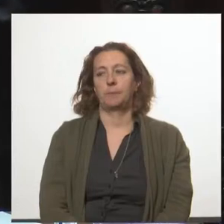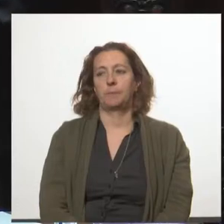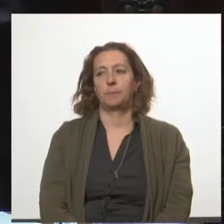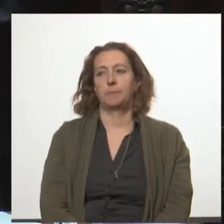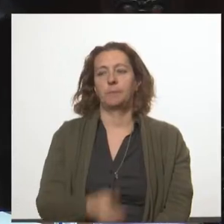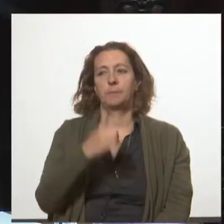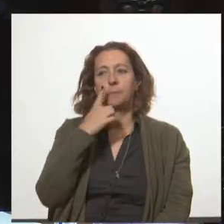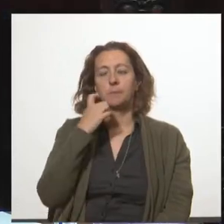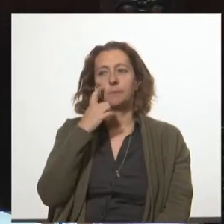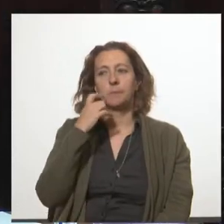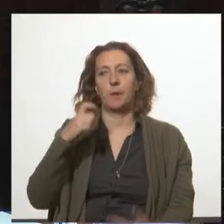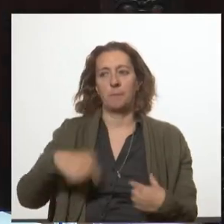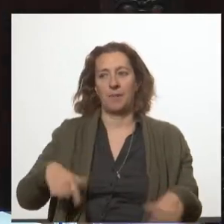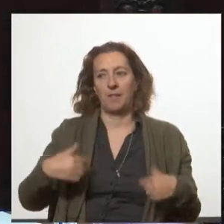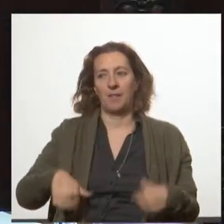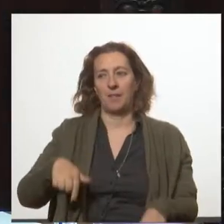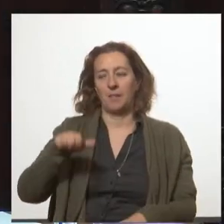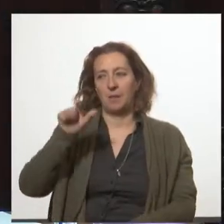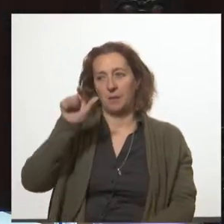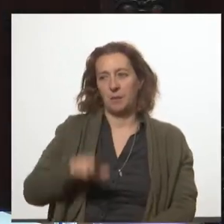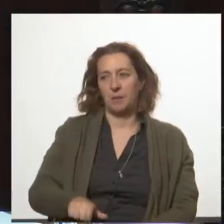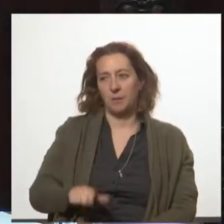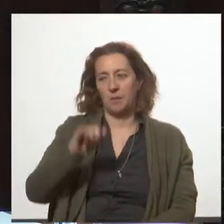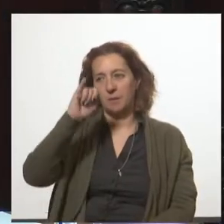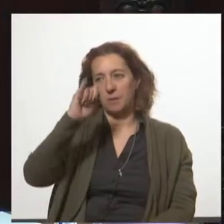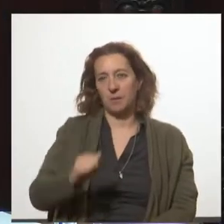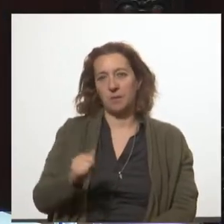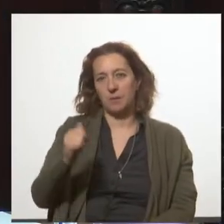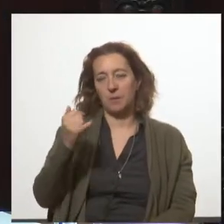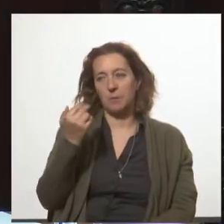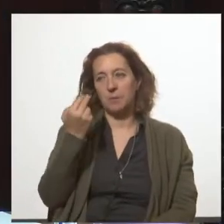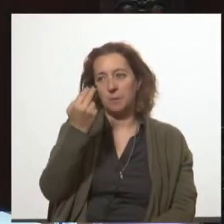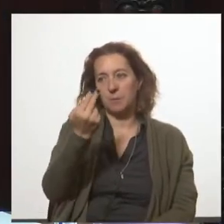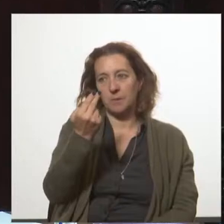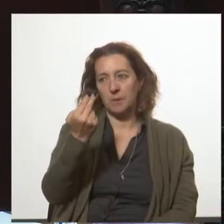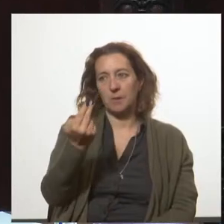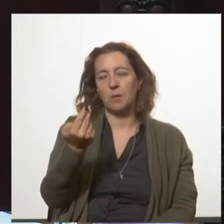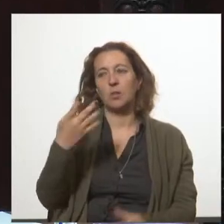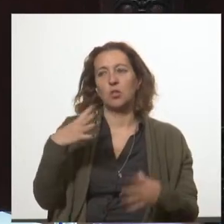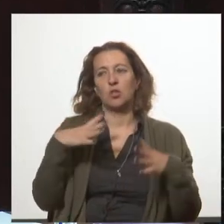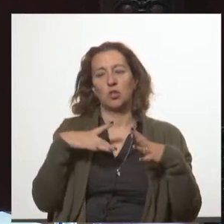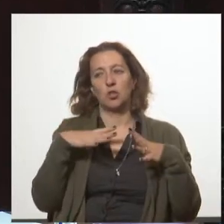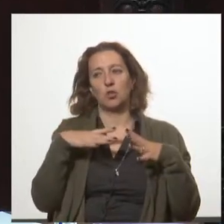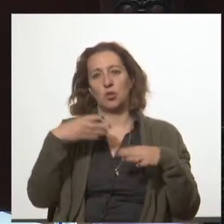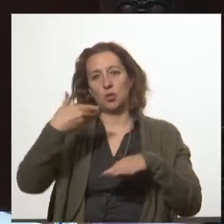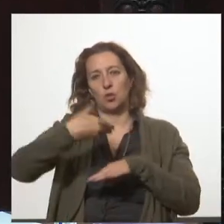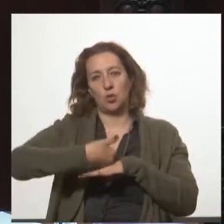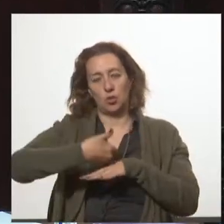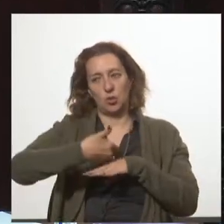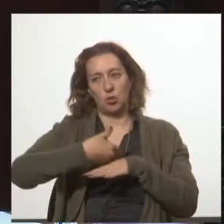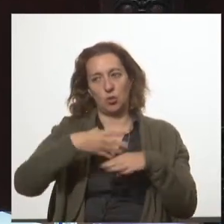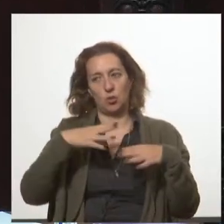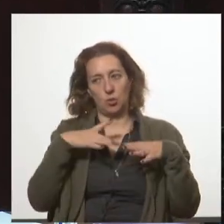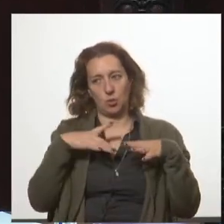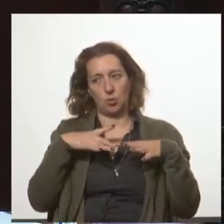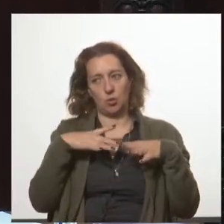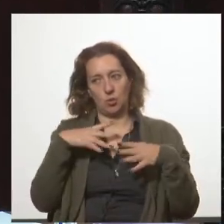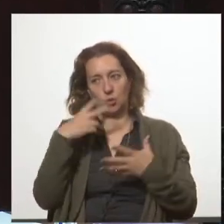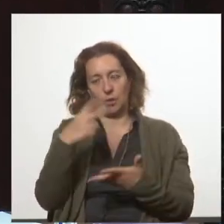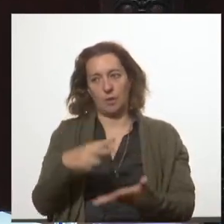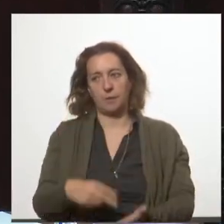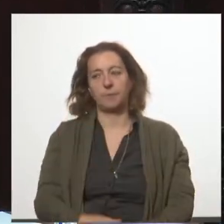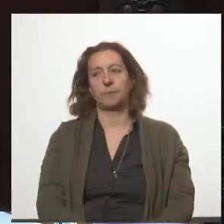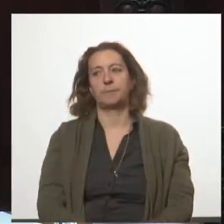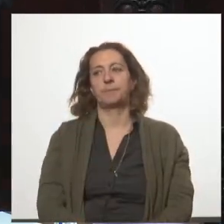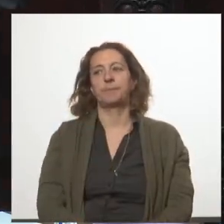señor ministro si me permite han llegado algunas solicitudes de licencia a la mesa que vamos a